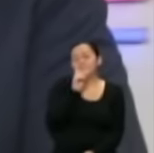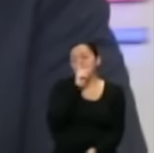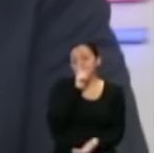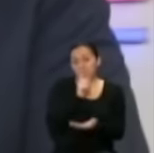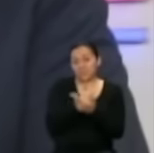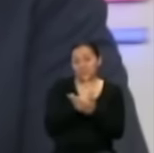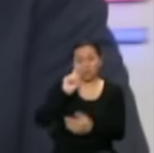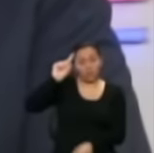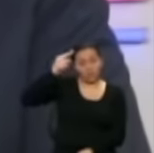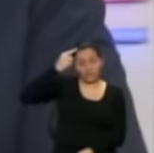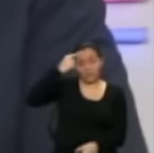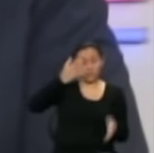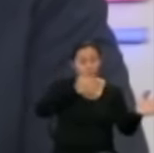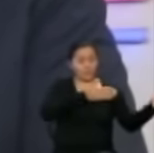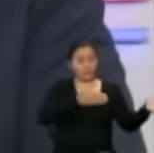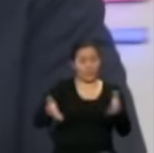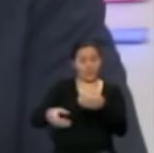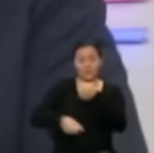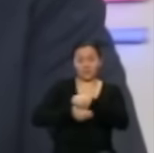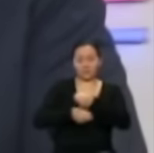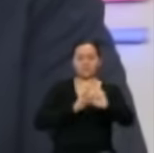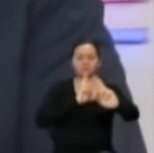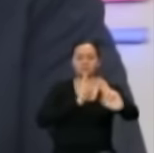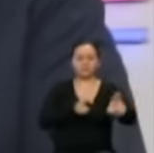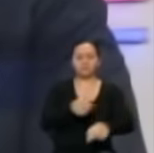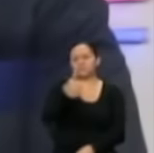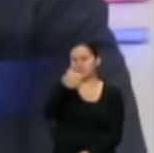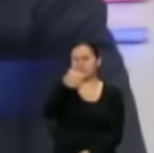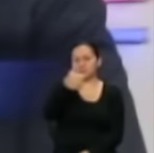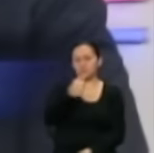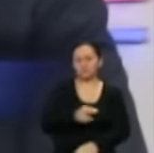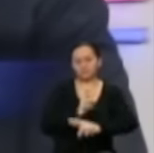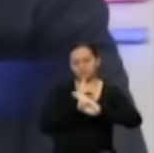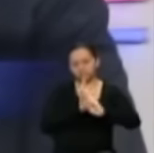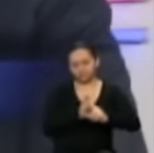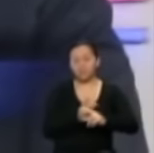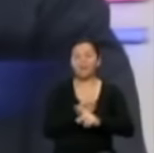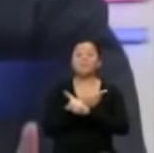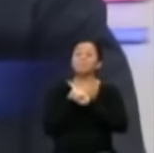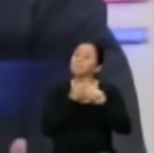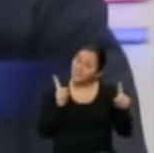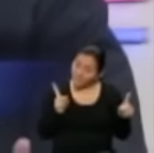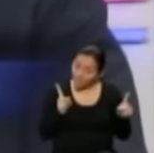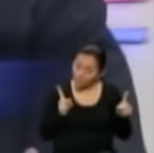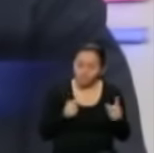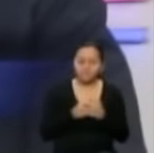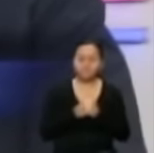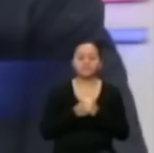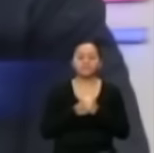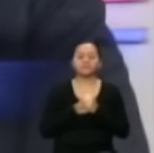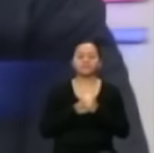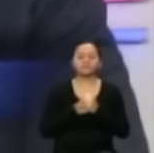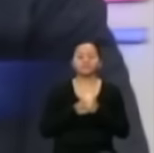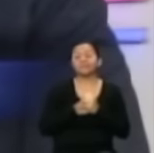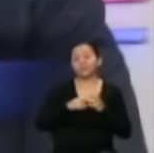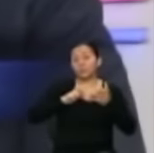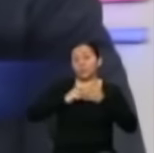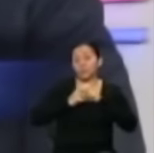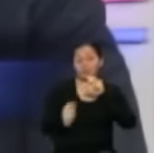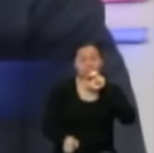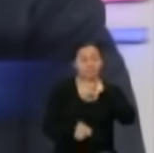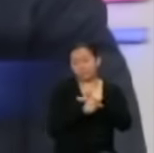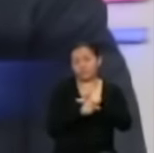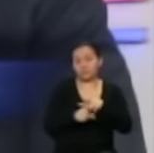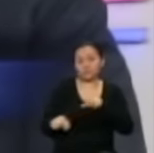que se dio una respuesta rápida a esto, pero hay que tomar en cuenta que eventos de una magnitud como esta